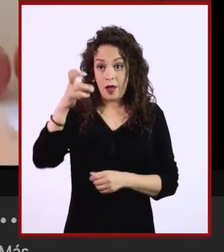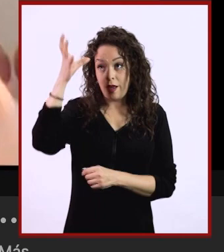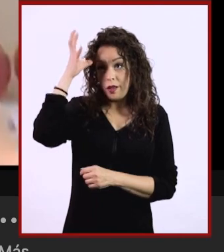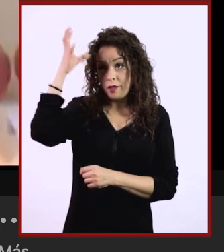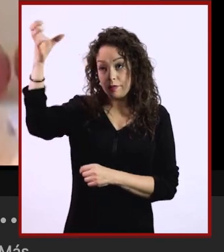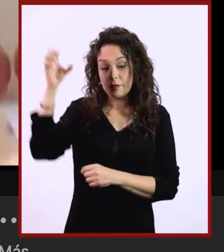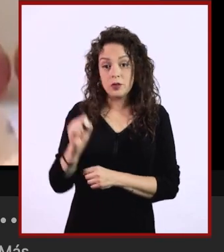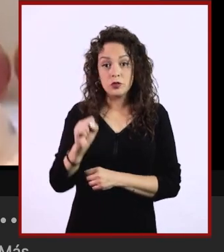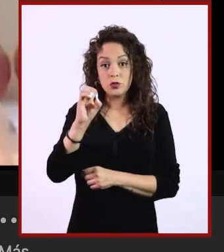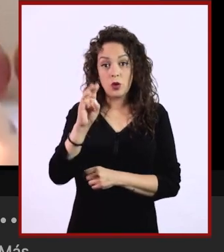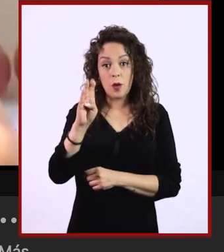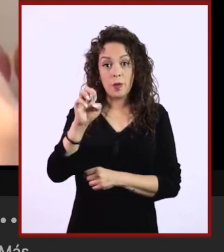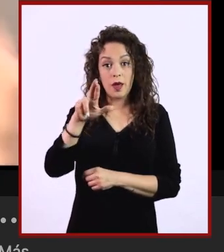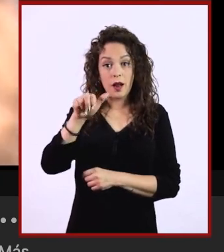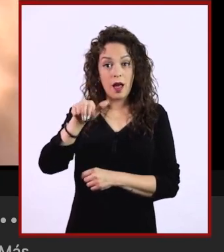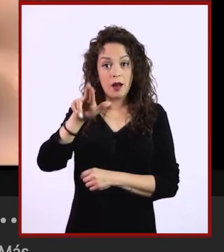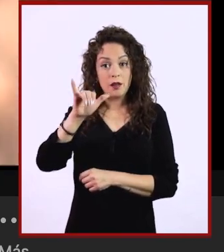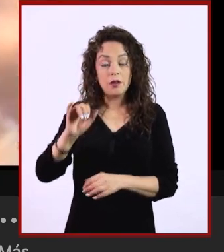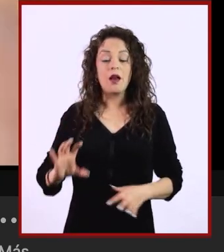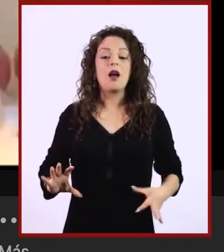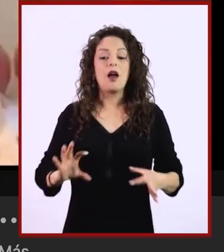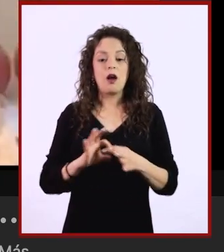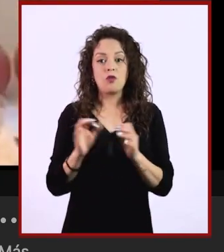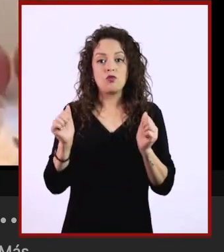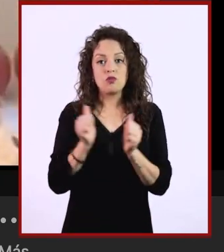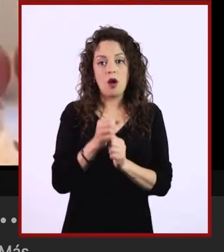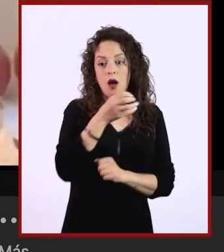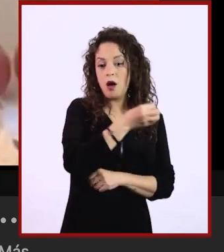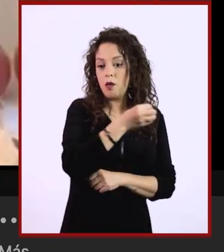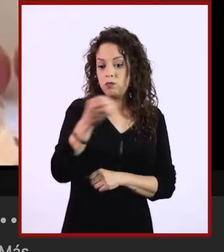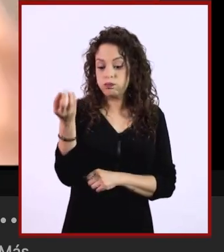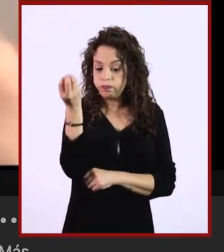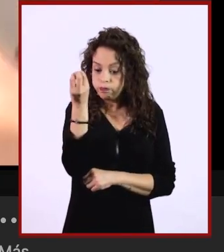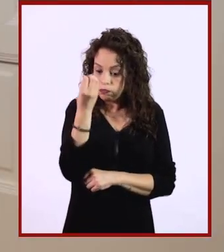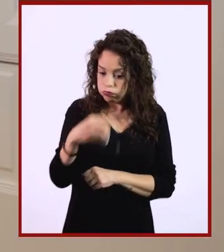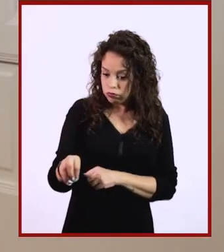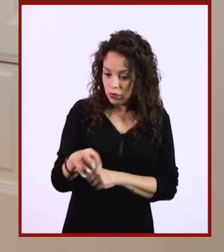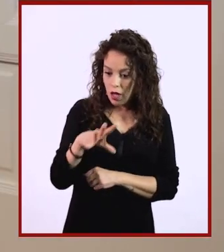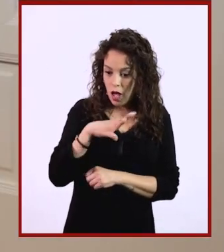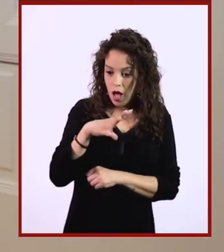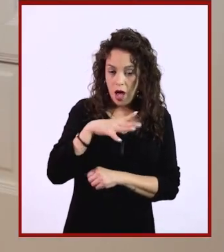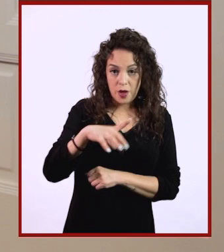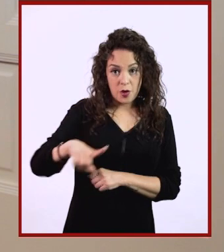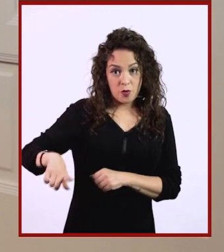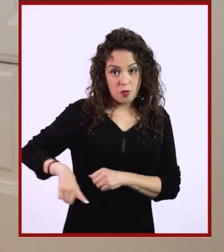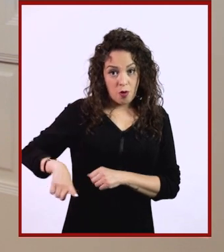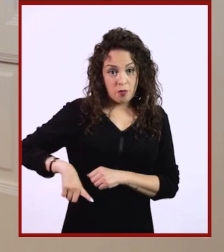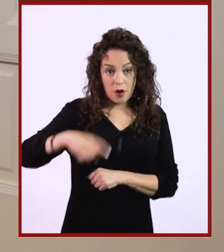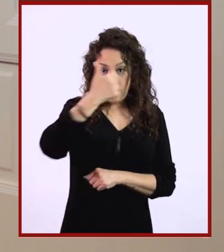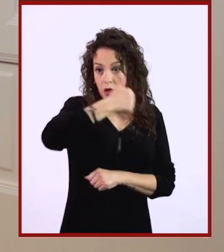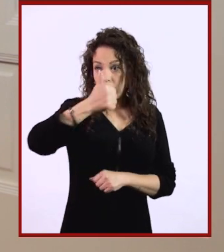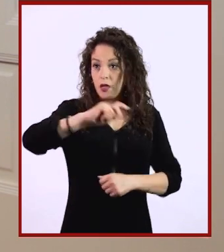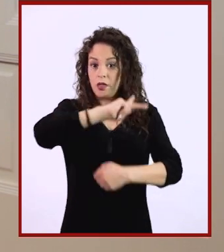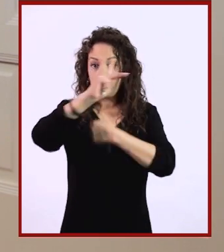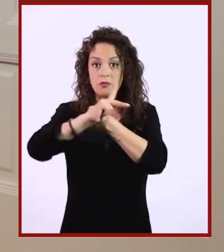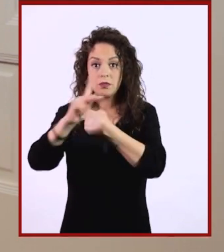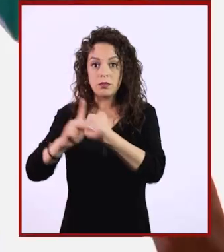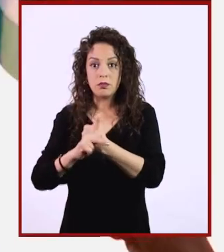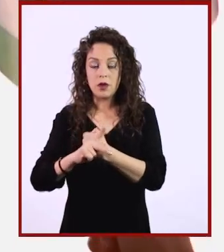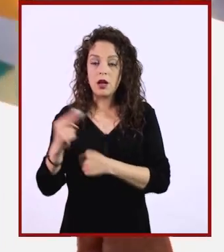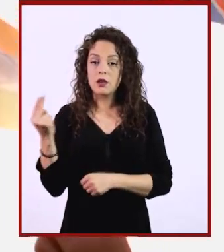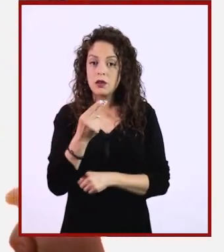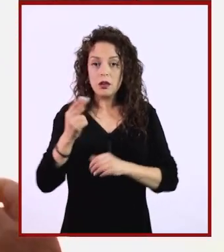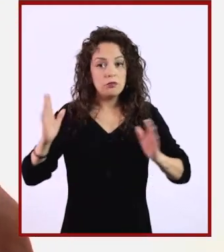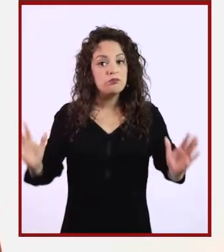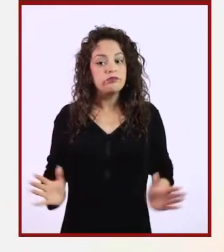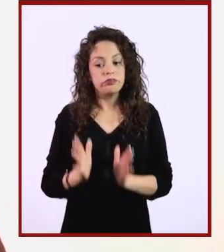está vinculado también a esta obligación que tienen los países, o bueno, los gobiernos de los países de promover o de